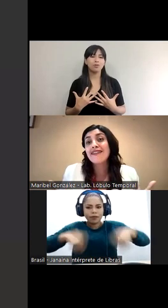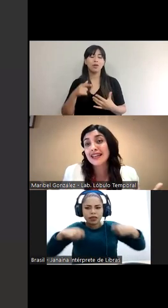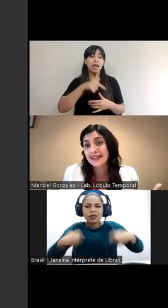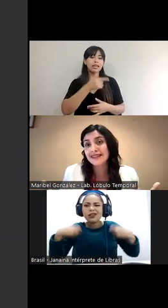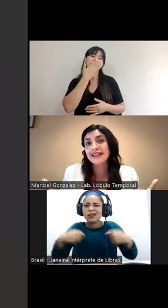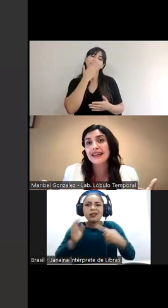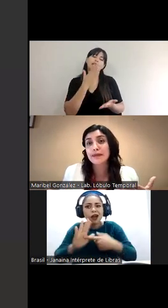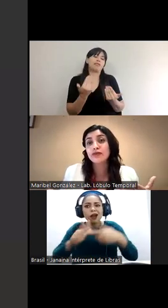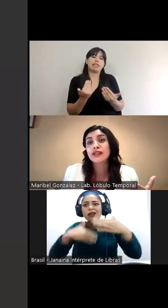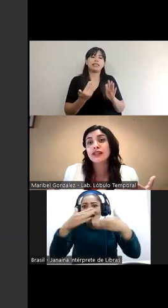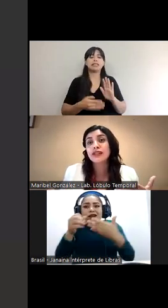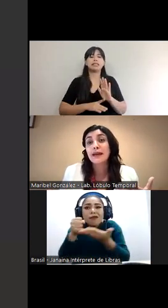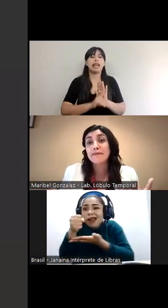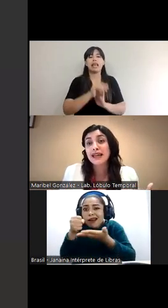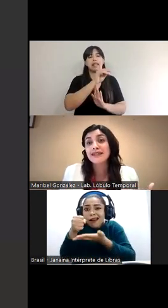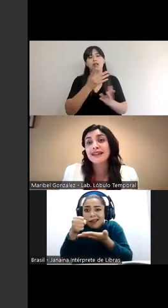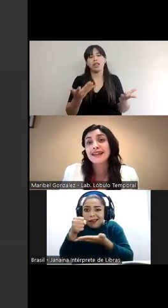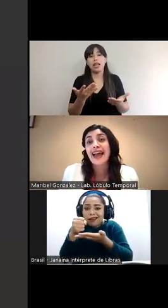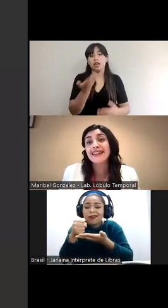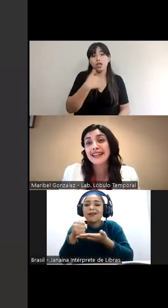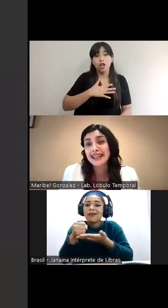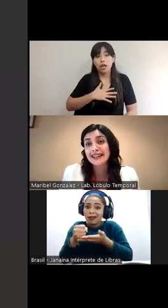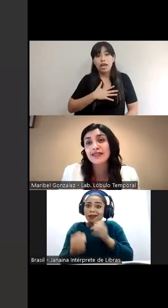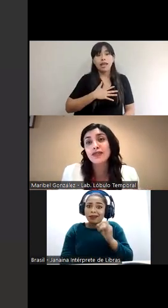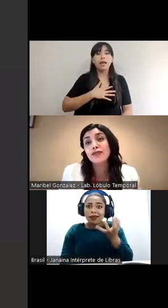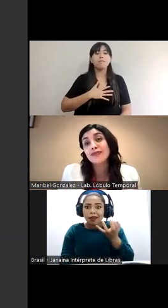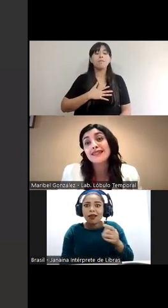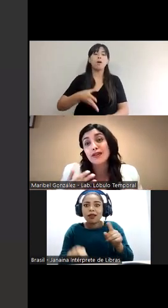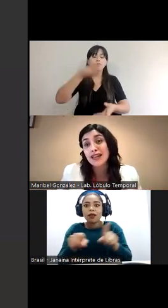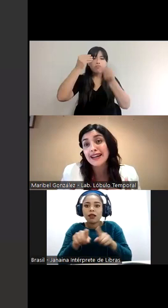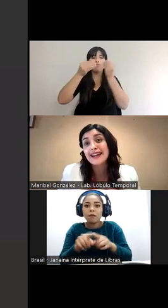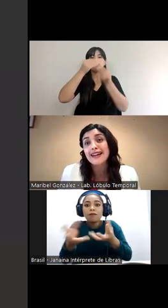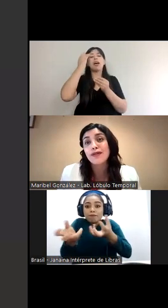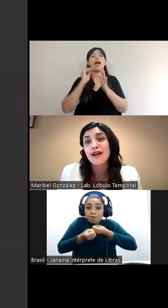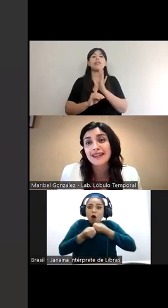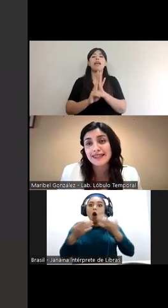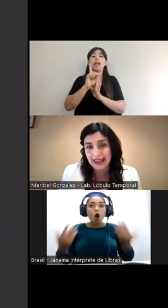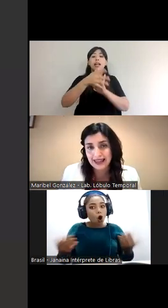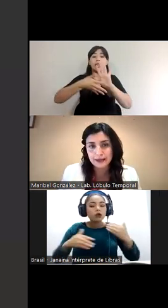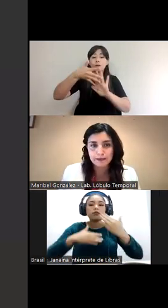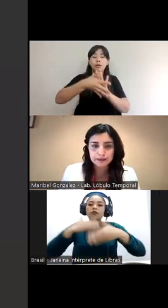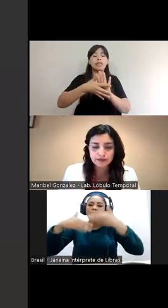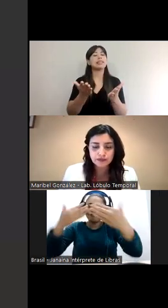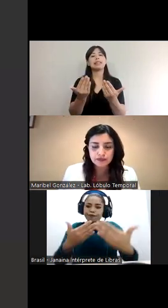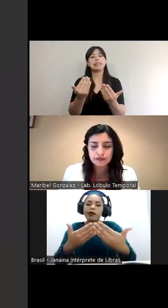desarrollar a la base si queremos también adquirir o desarrollar la lengua de